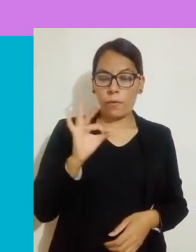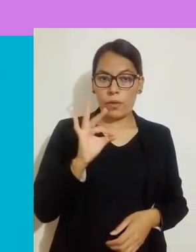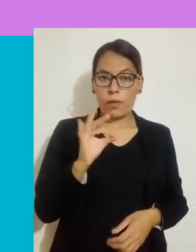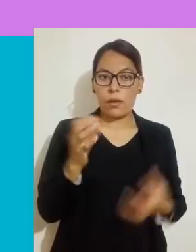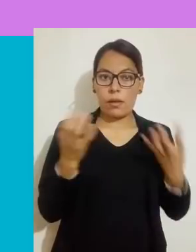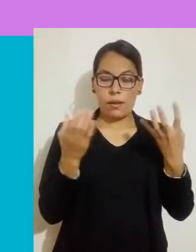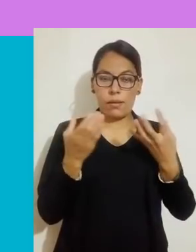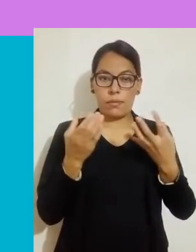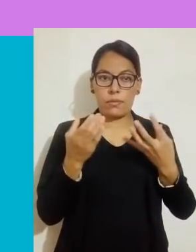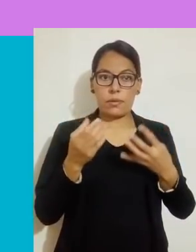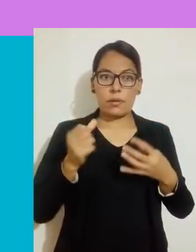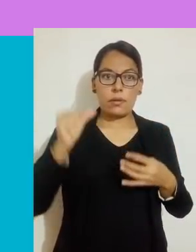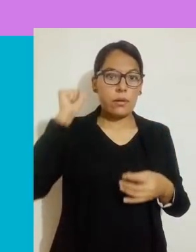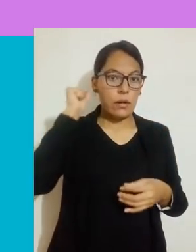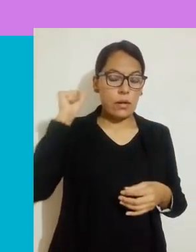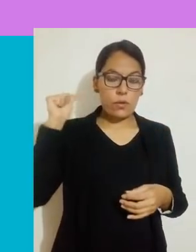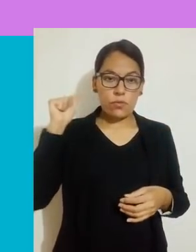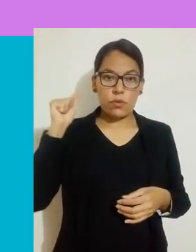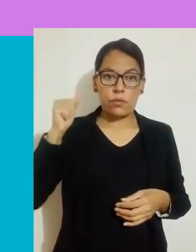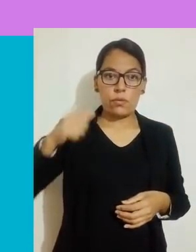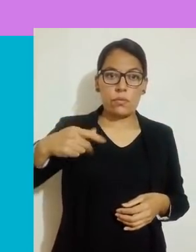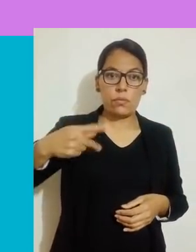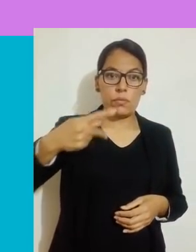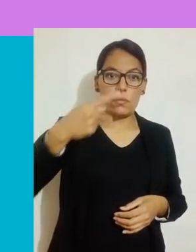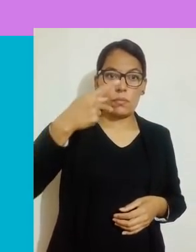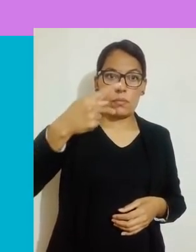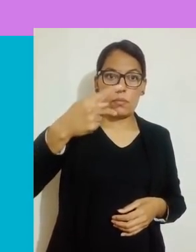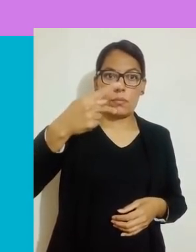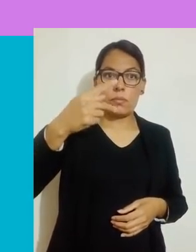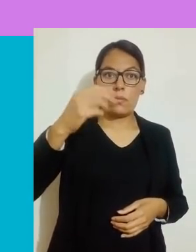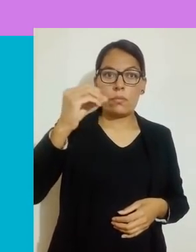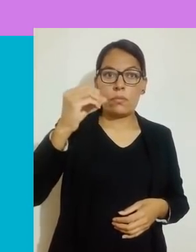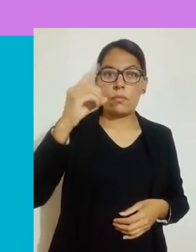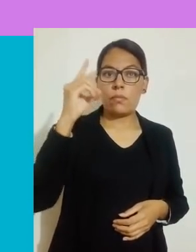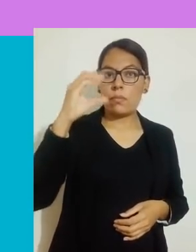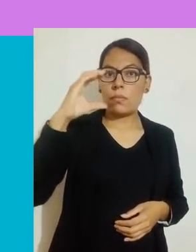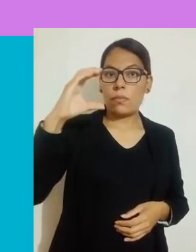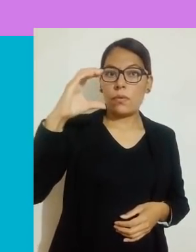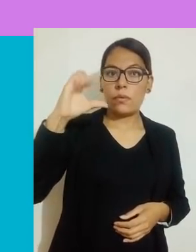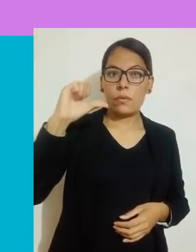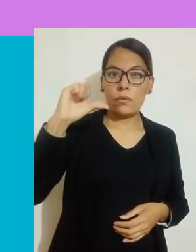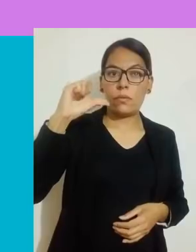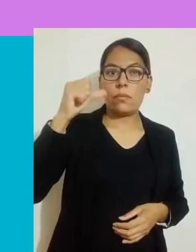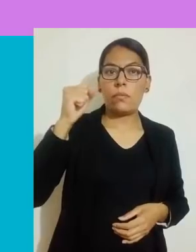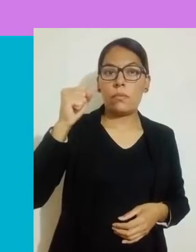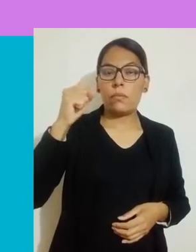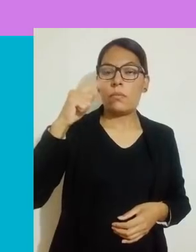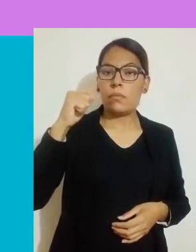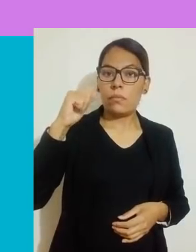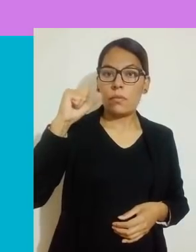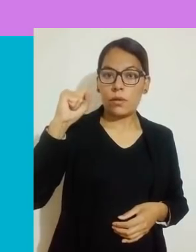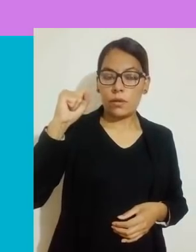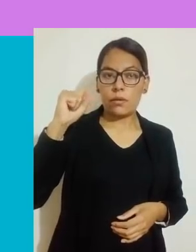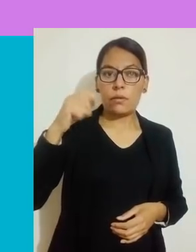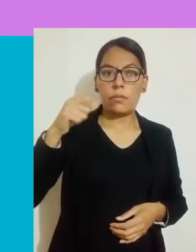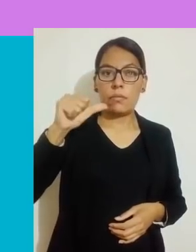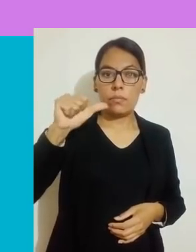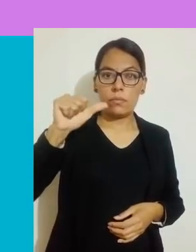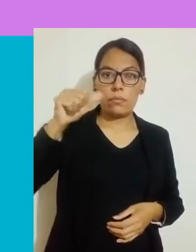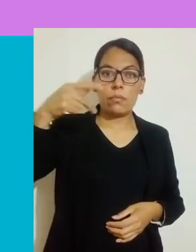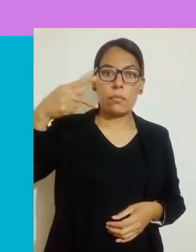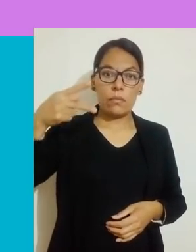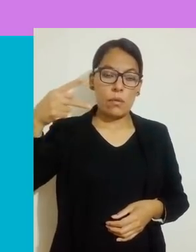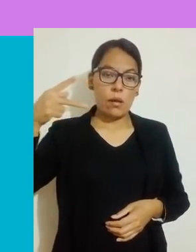Puedes crear un podcast en Spotify grabándote, contando un cuento o dando indicaciones